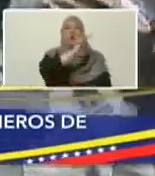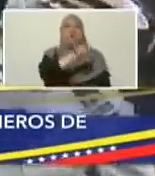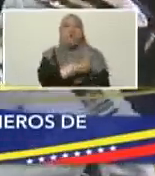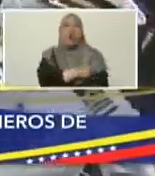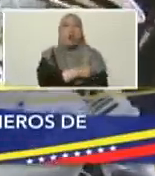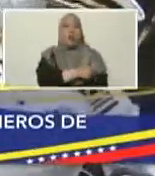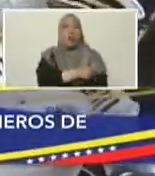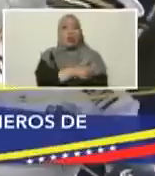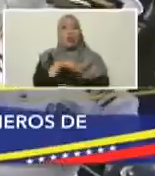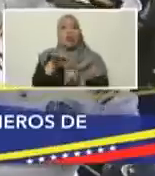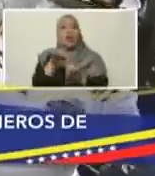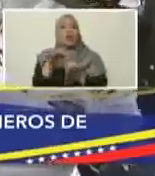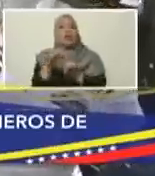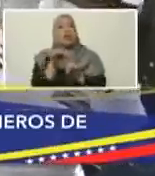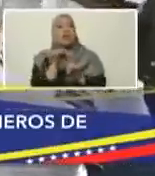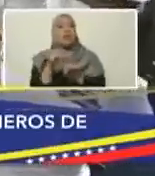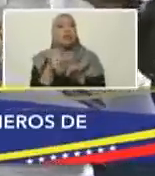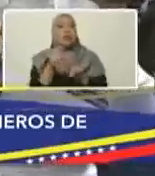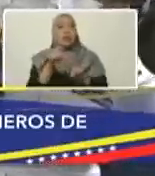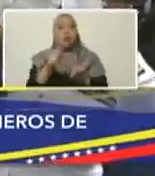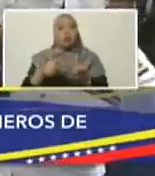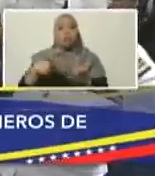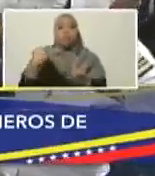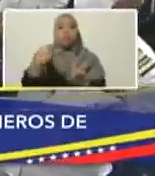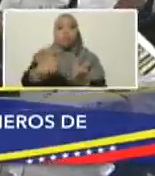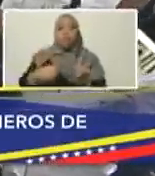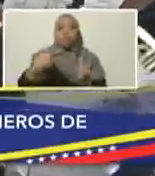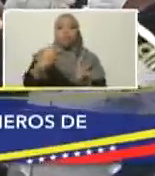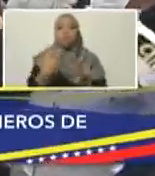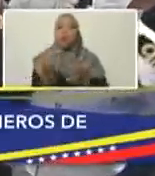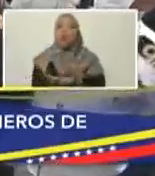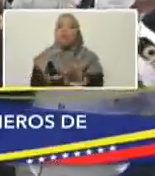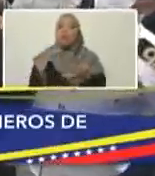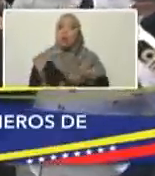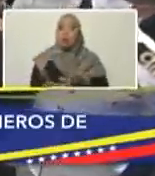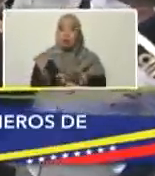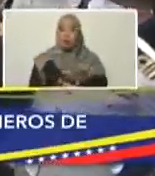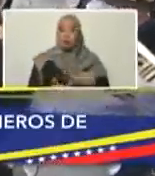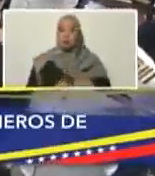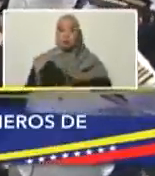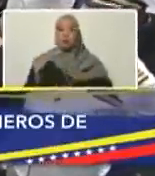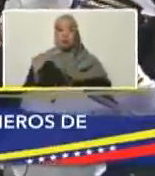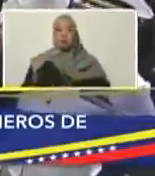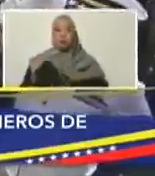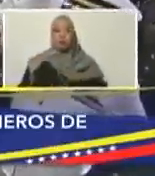de todas las circunstancias, de todos los acontecimientos.